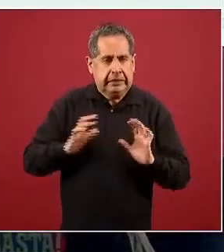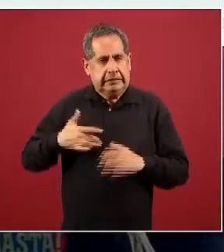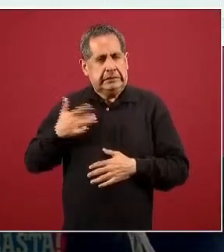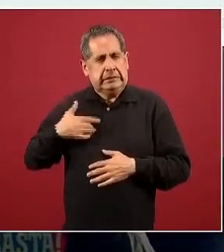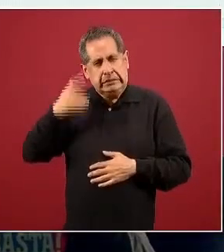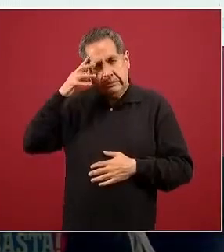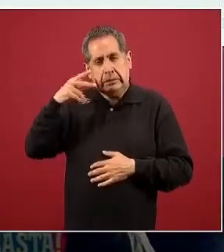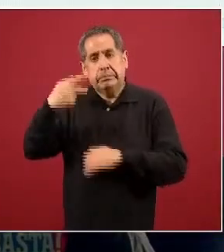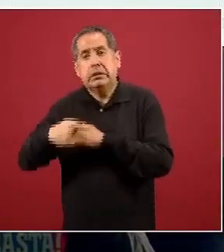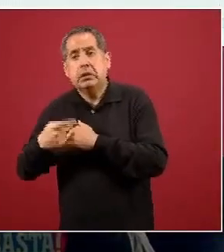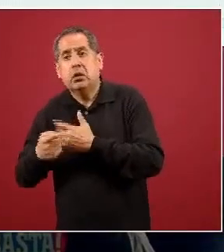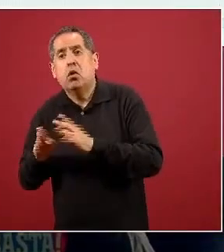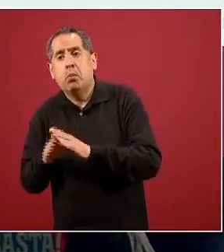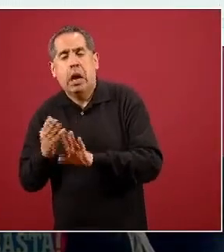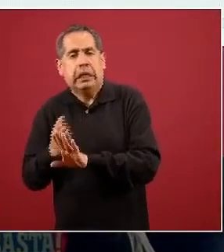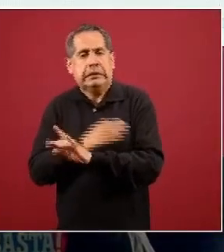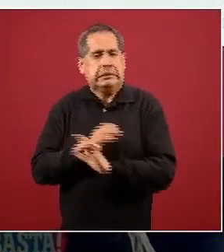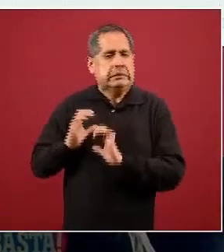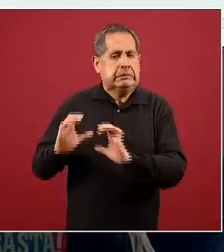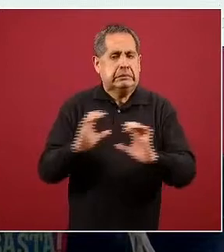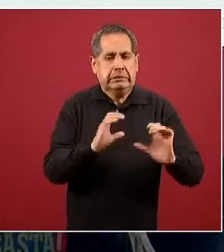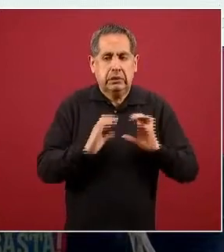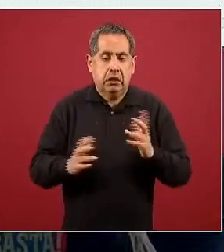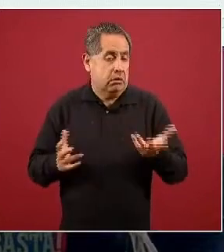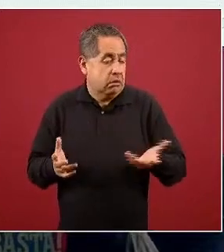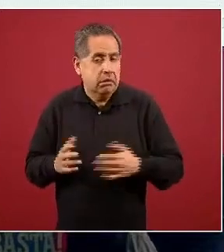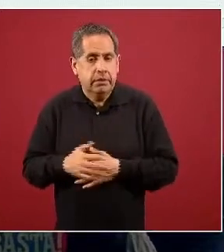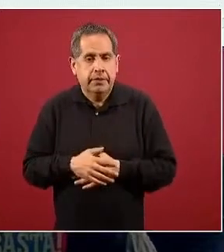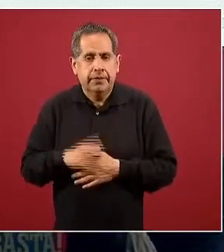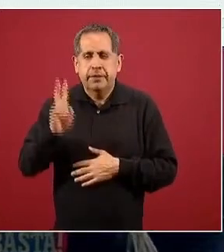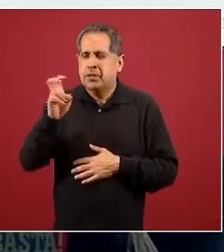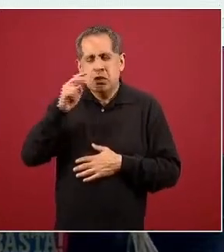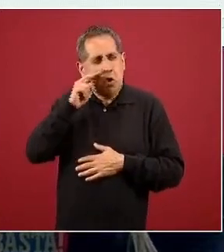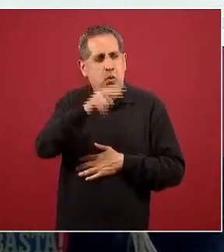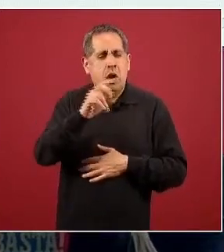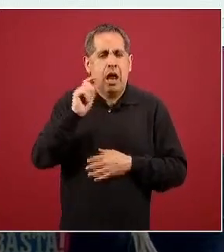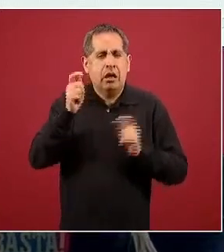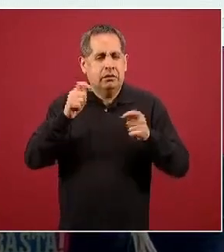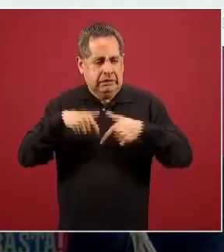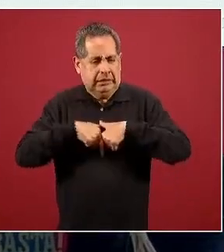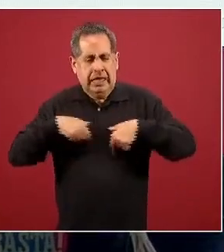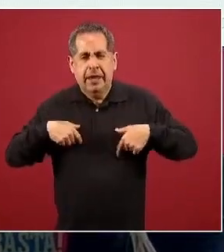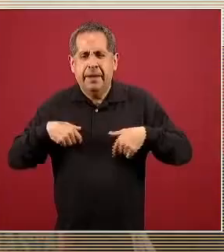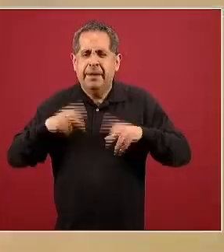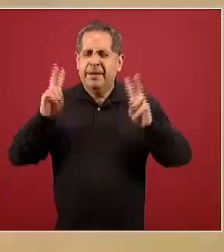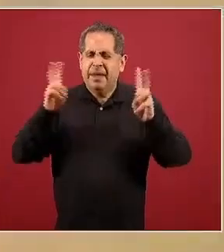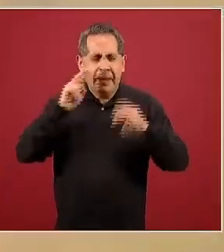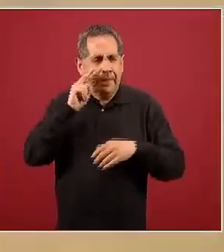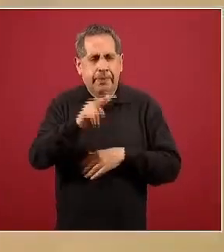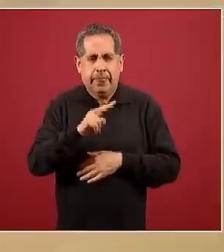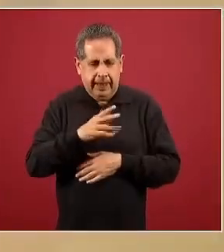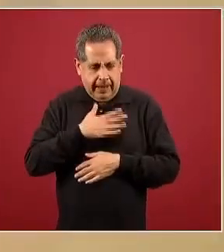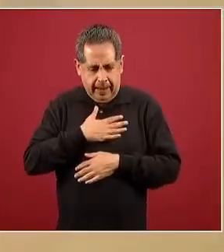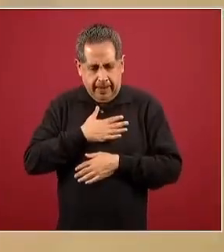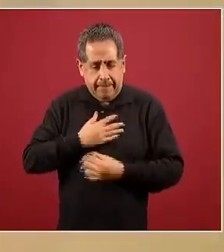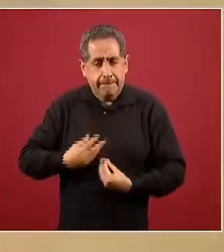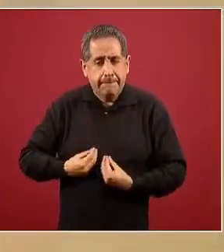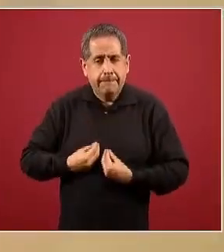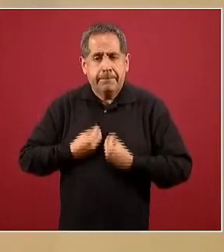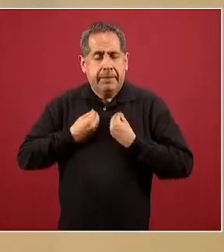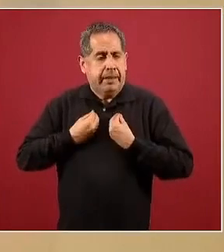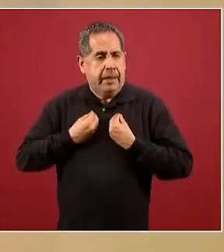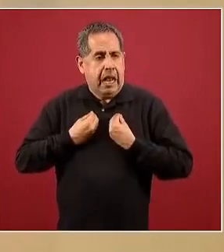que tenemos a nuestra salud. Vivir es un riesgo. Por ahí una vez vi una camiseta en una tienda que decía: la vida